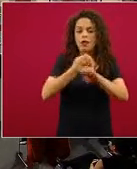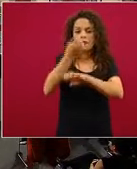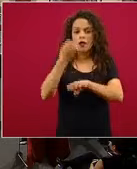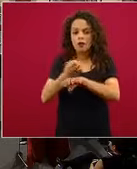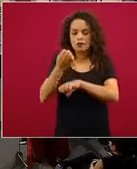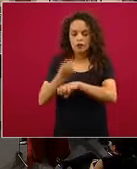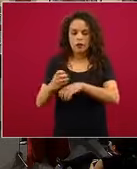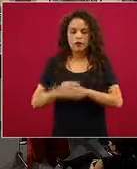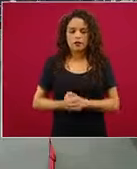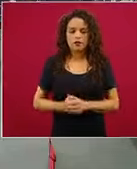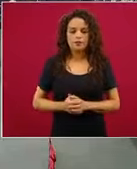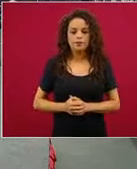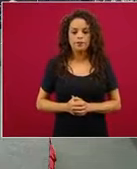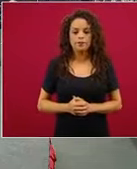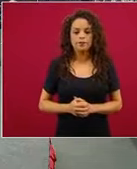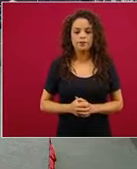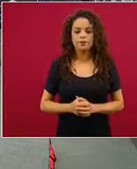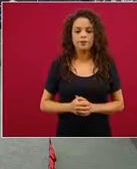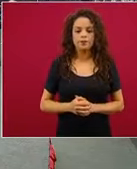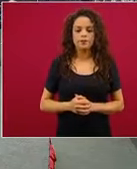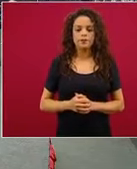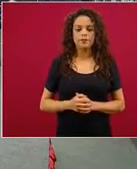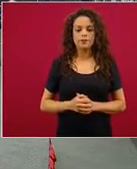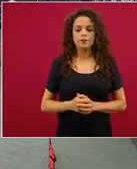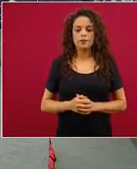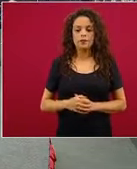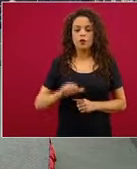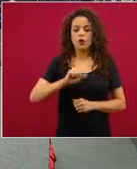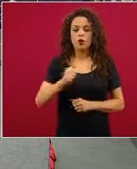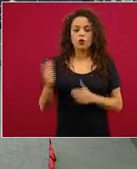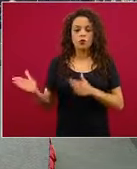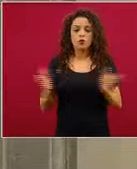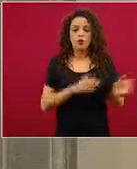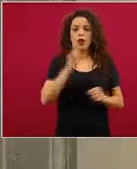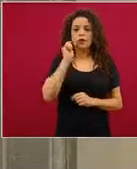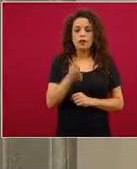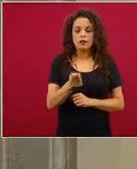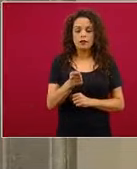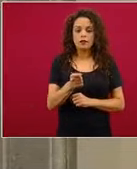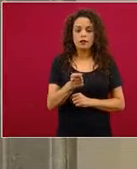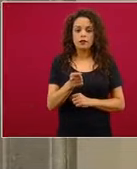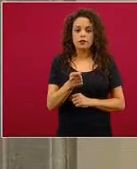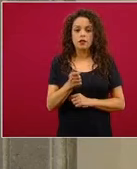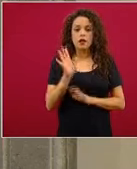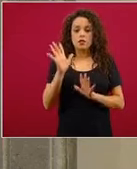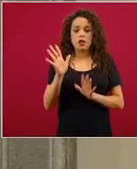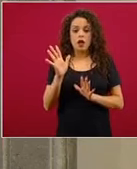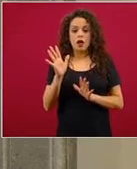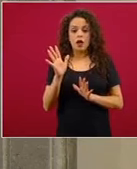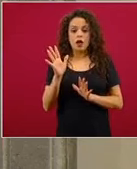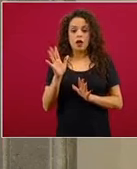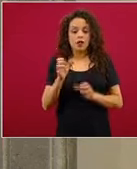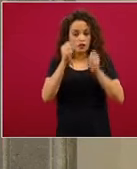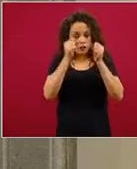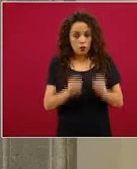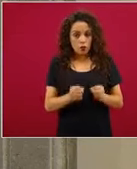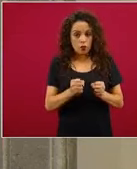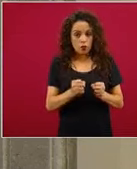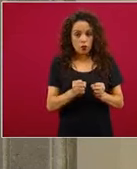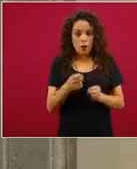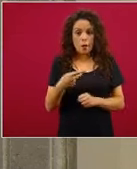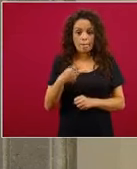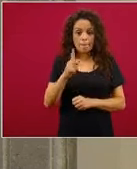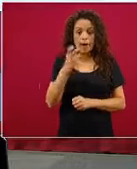la siguiente diapositiva. Son los casos estimados, es decir, los que ya fueron clasificados como confirmados, y a